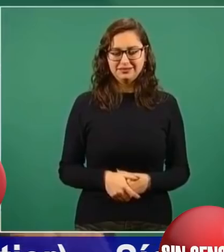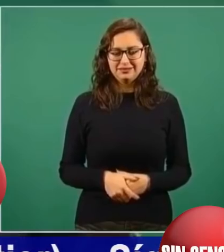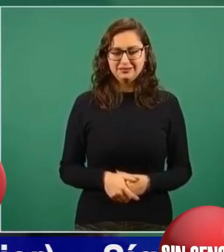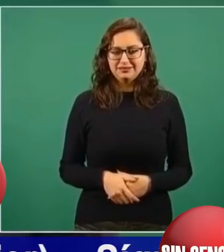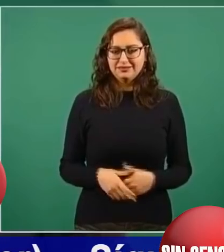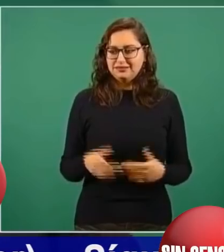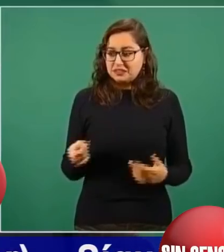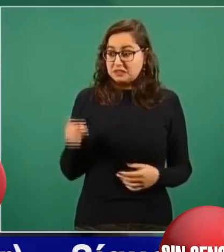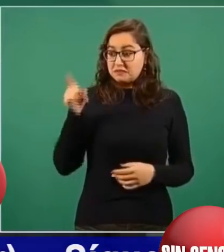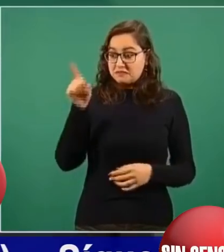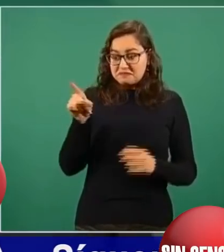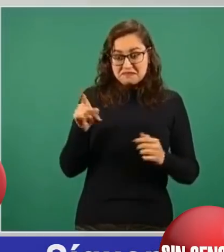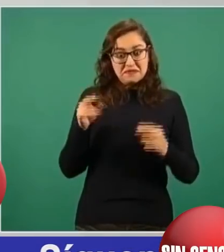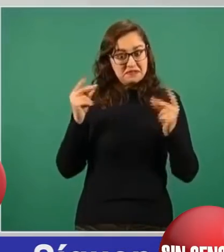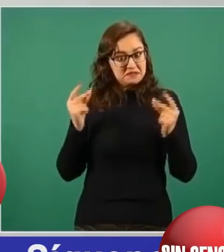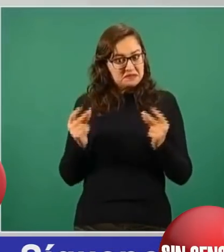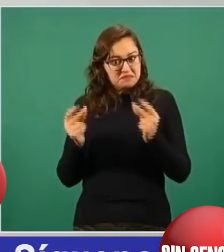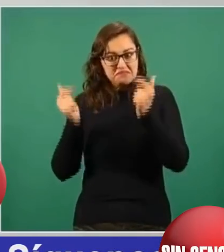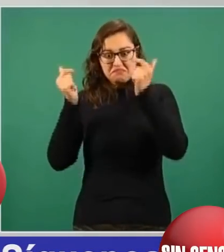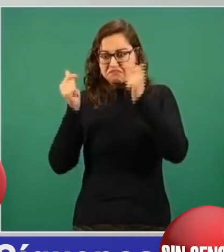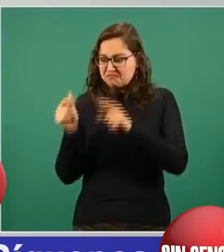y esa comisión